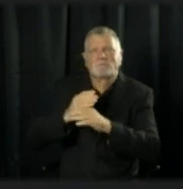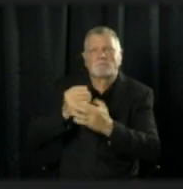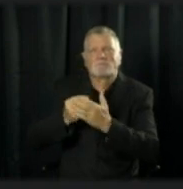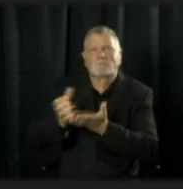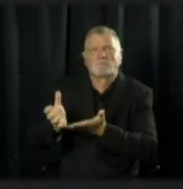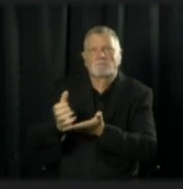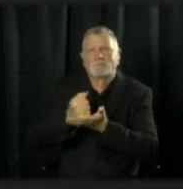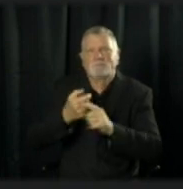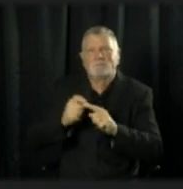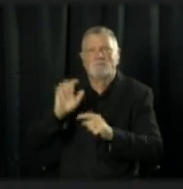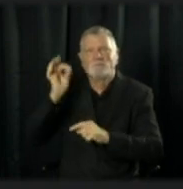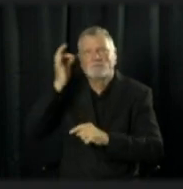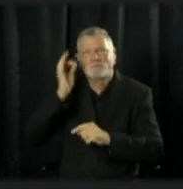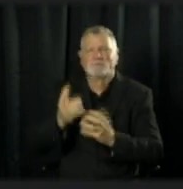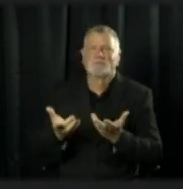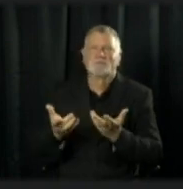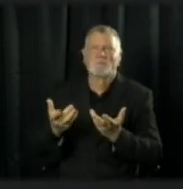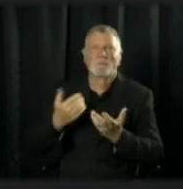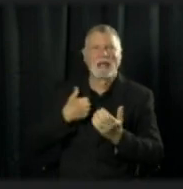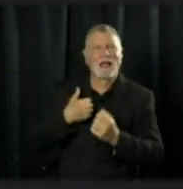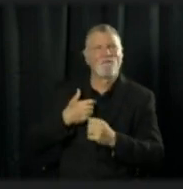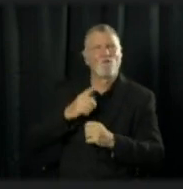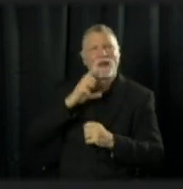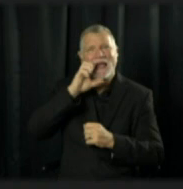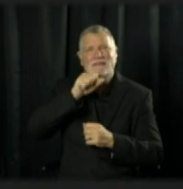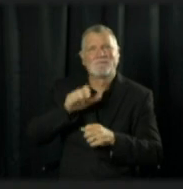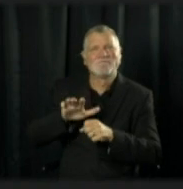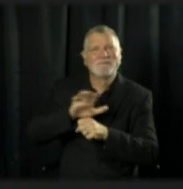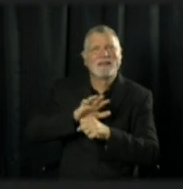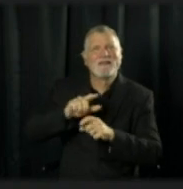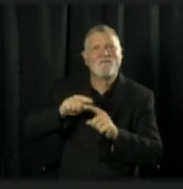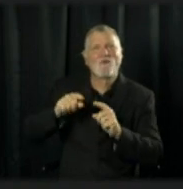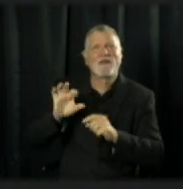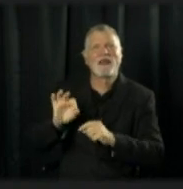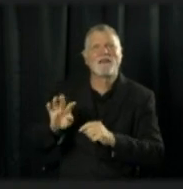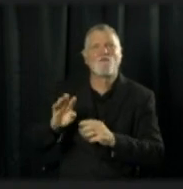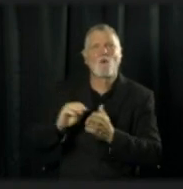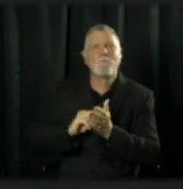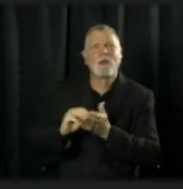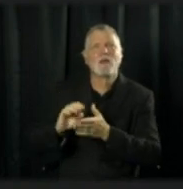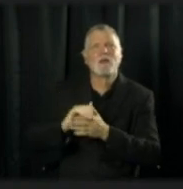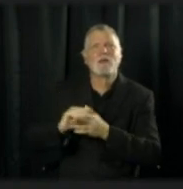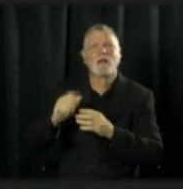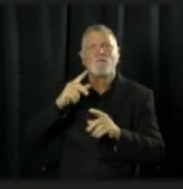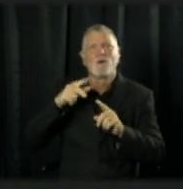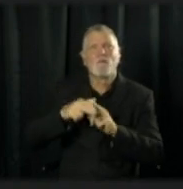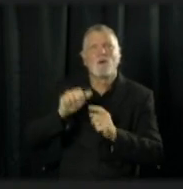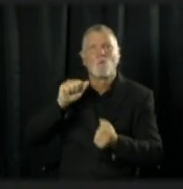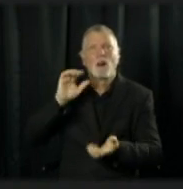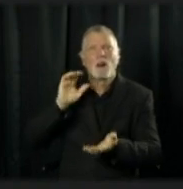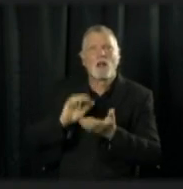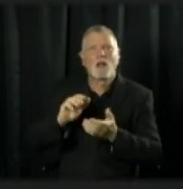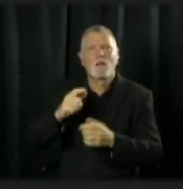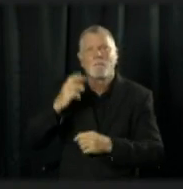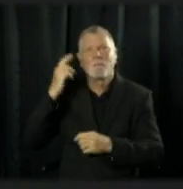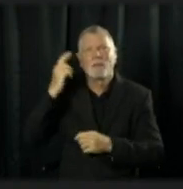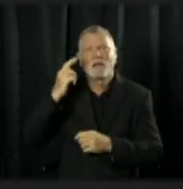porque podríamos anunciar con recibir esos fondos. Así que hay un estimado de cuánto esos 94